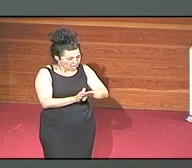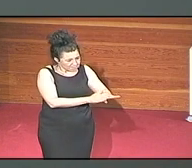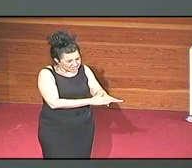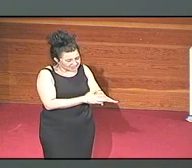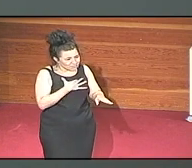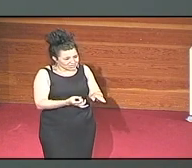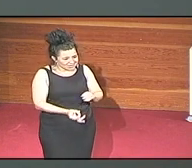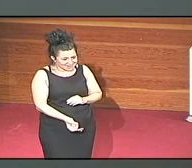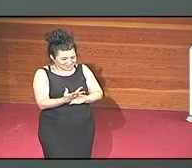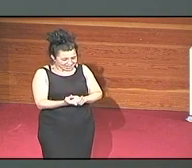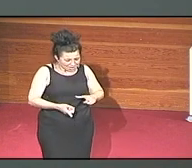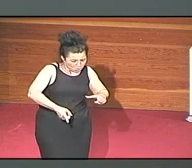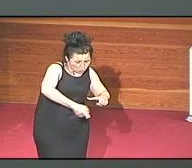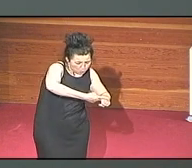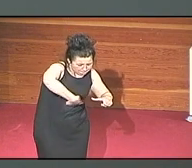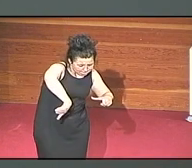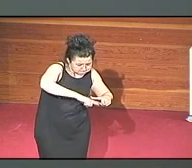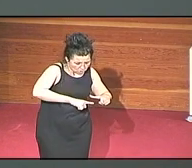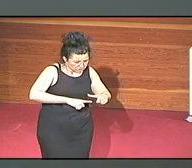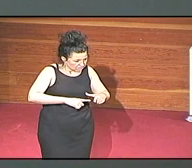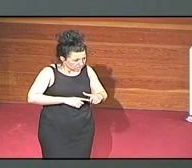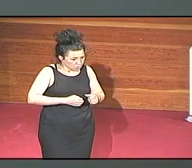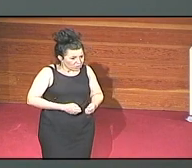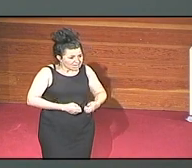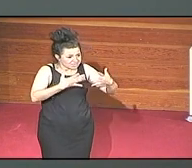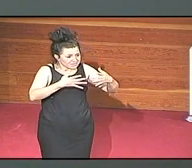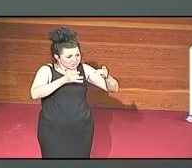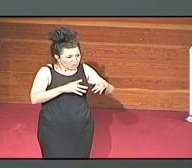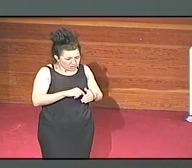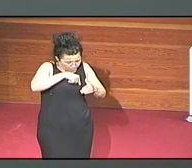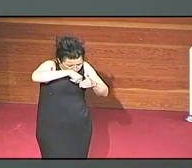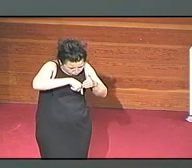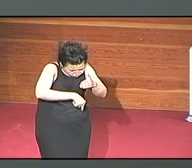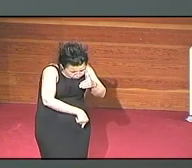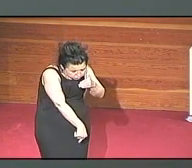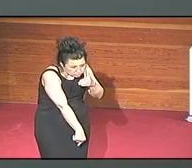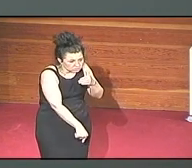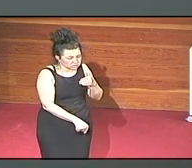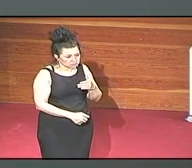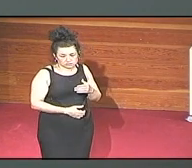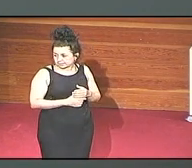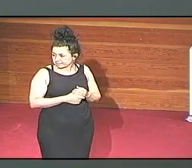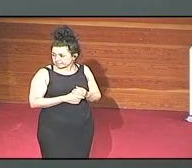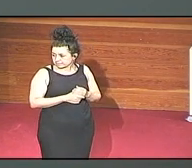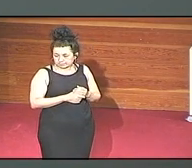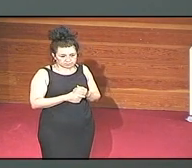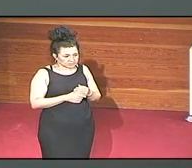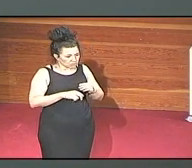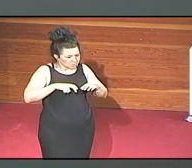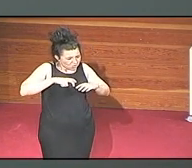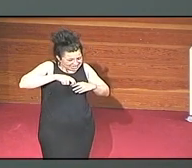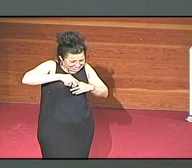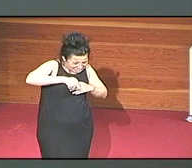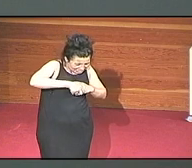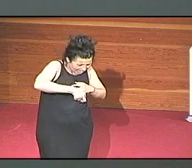que son prácticamente edificios hacia hacia abajo o sea crean de pozos de con varios escalones de a lo